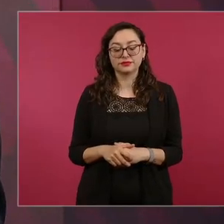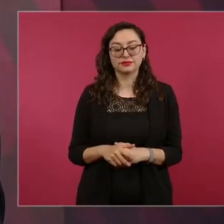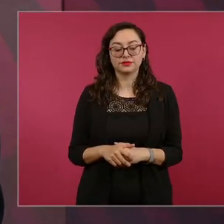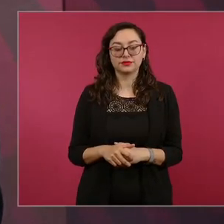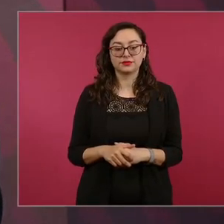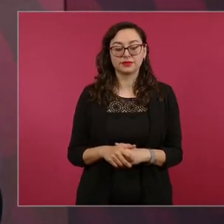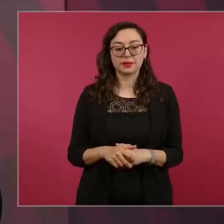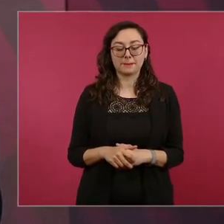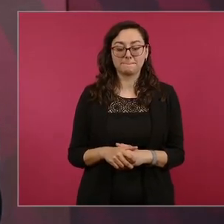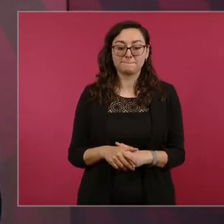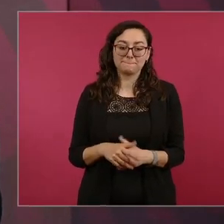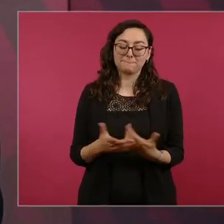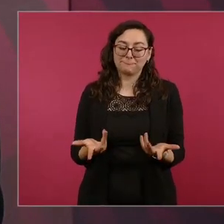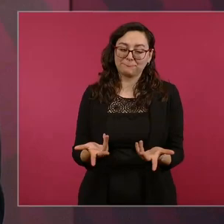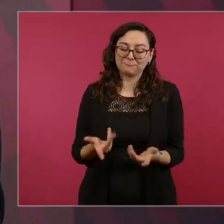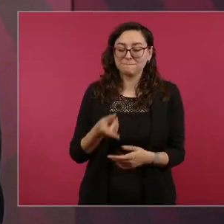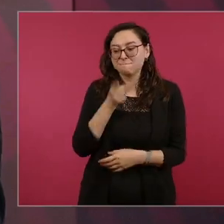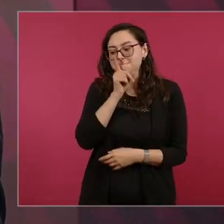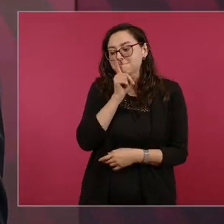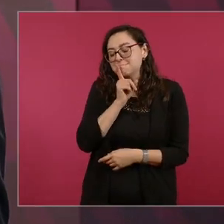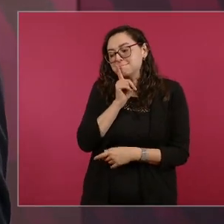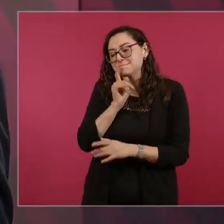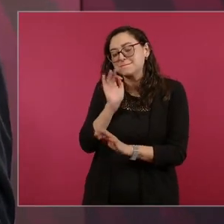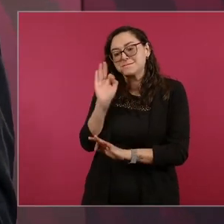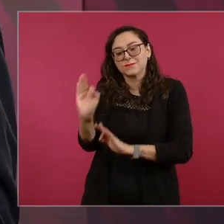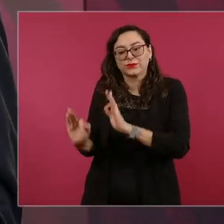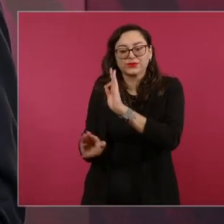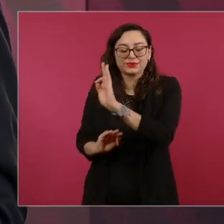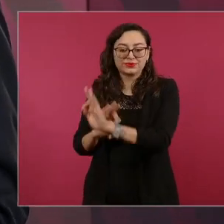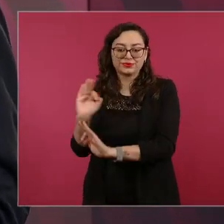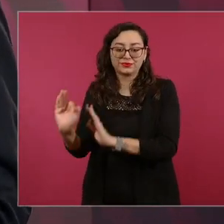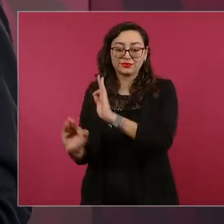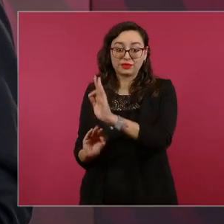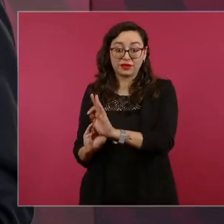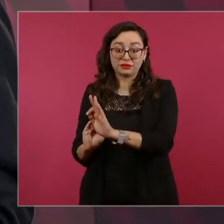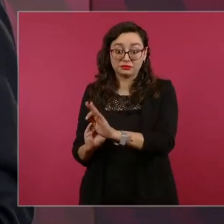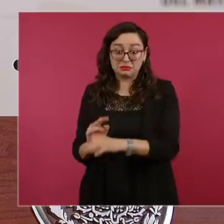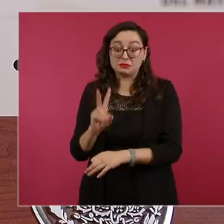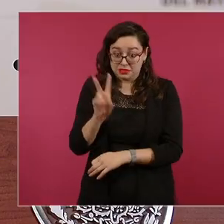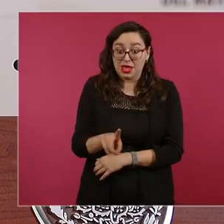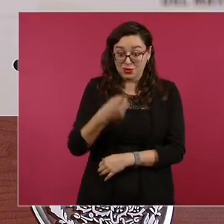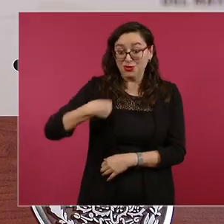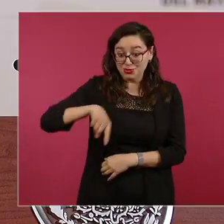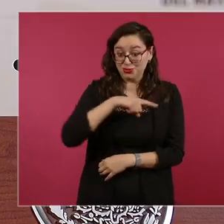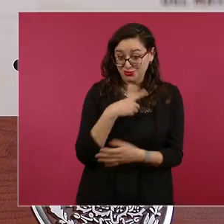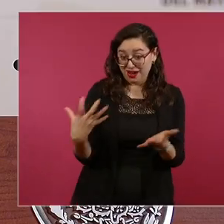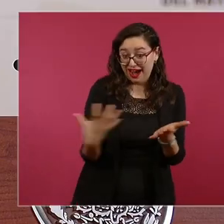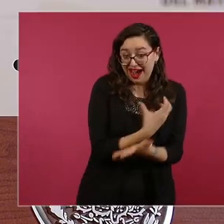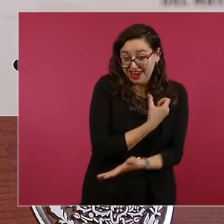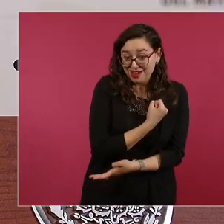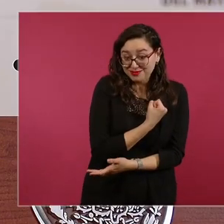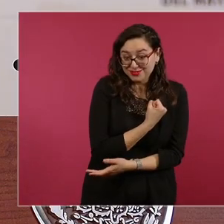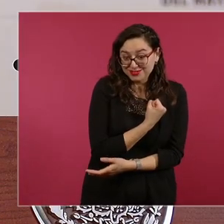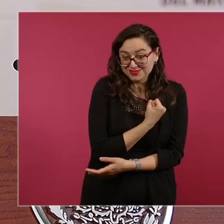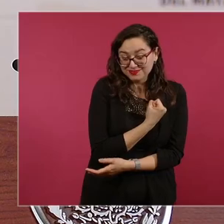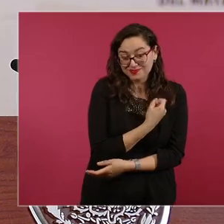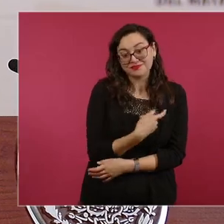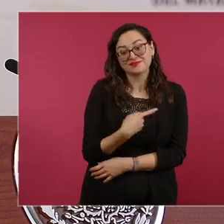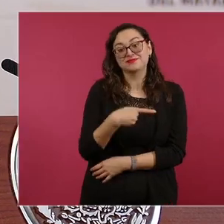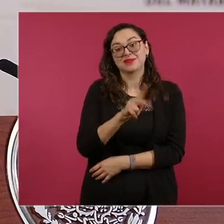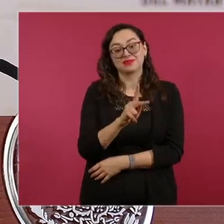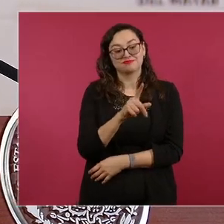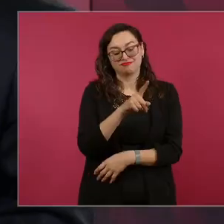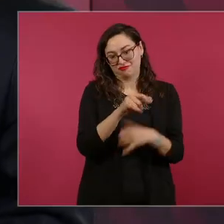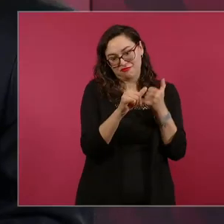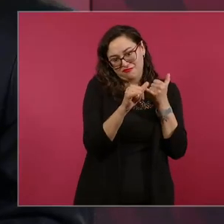fue una mentira piadosa, porque al final sí ganamos y él debe estar